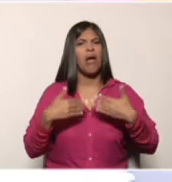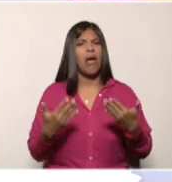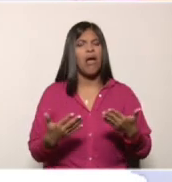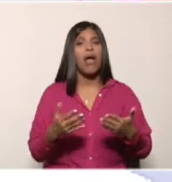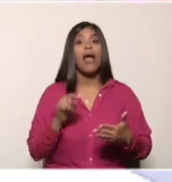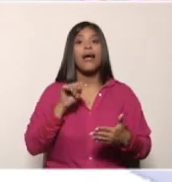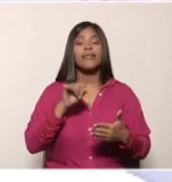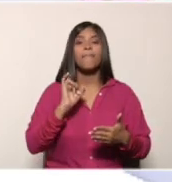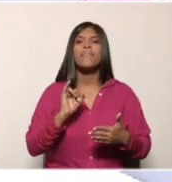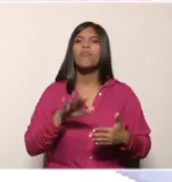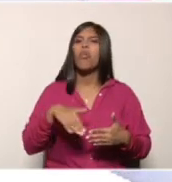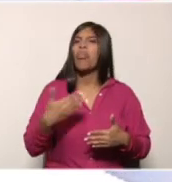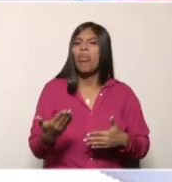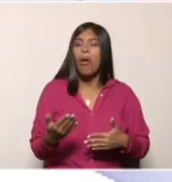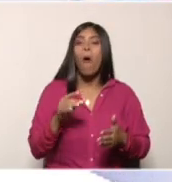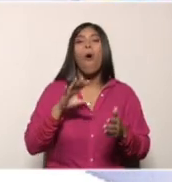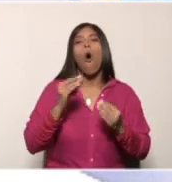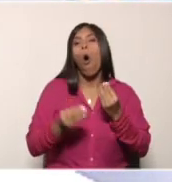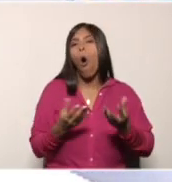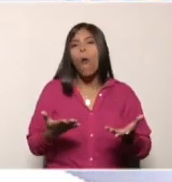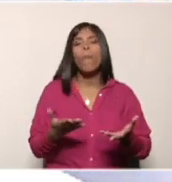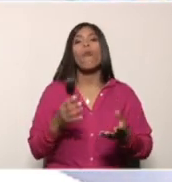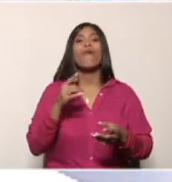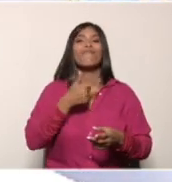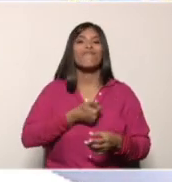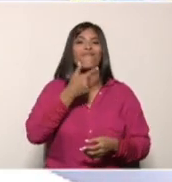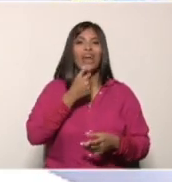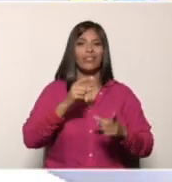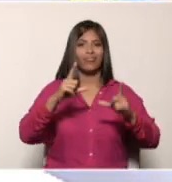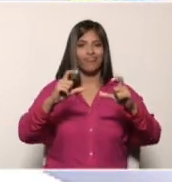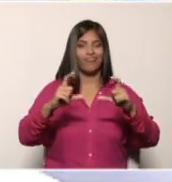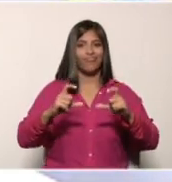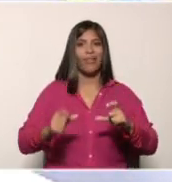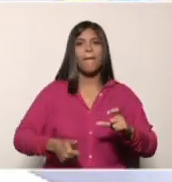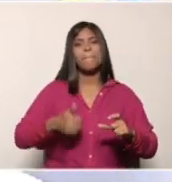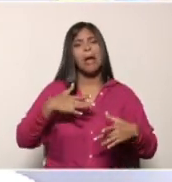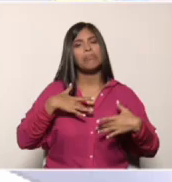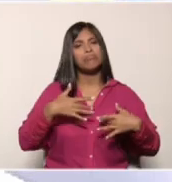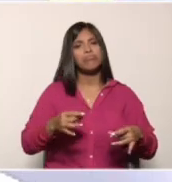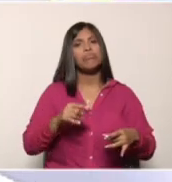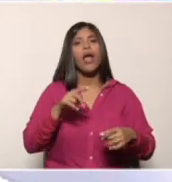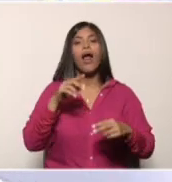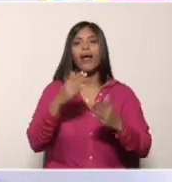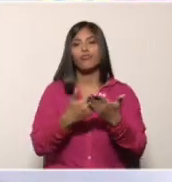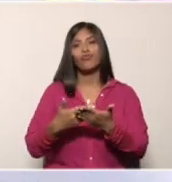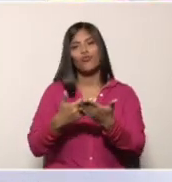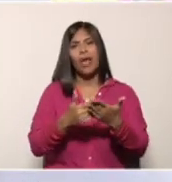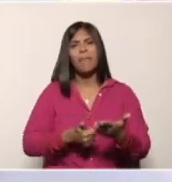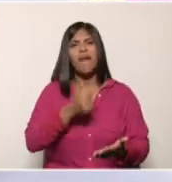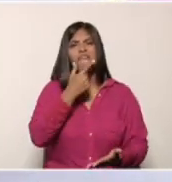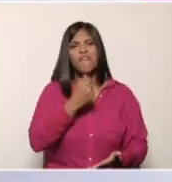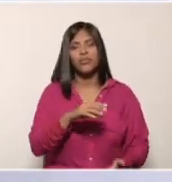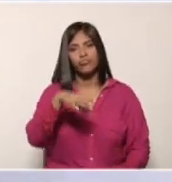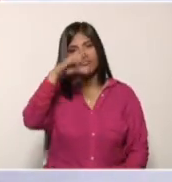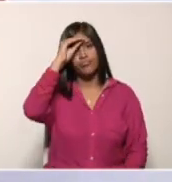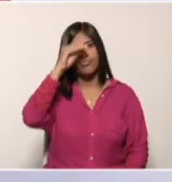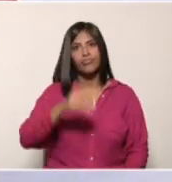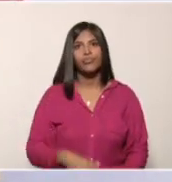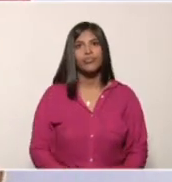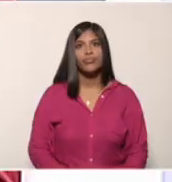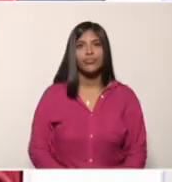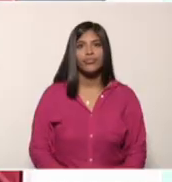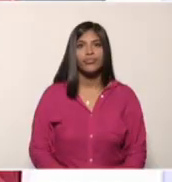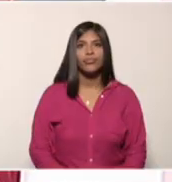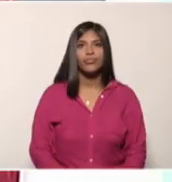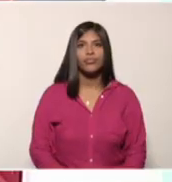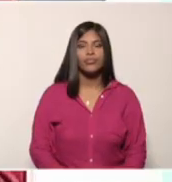esto lo va a hacer a través de imágenes que van a ser bastante interesantes para el estudiante y le va a permitir aprenderla de forma más sencilla. Me hizo recordar una